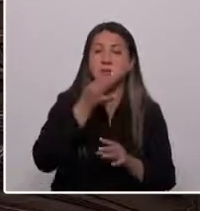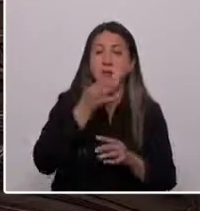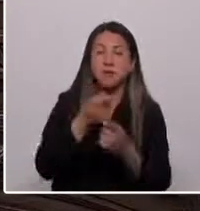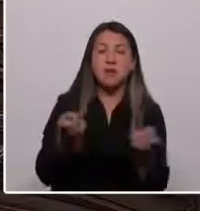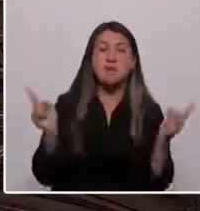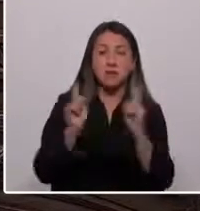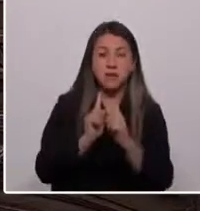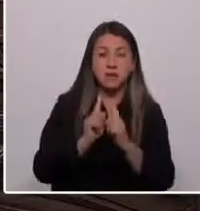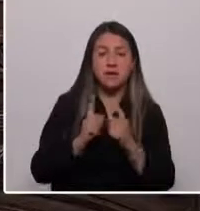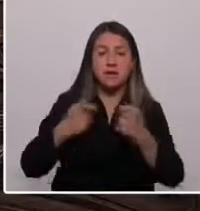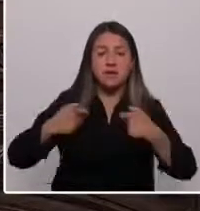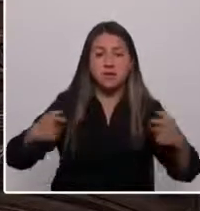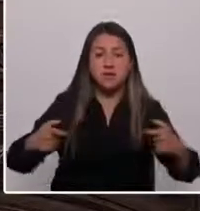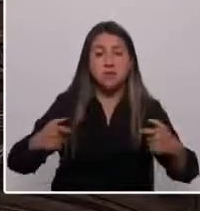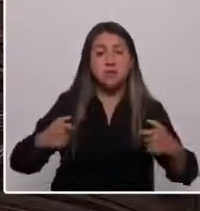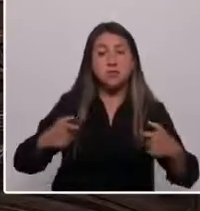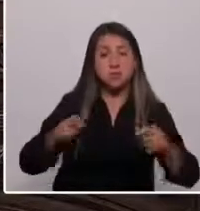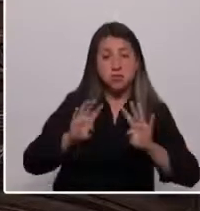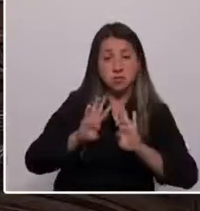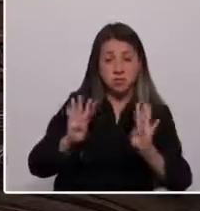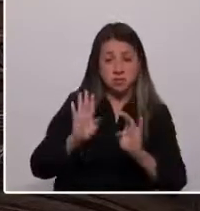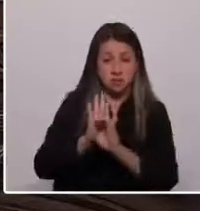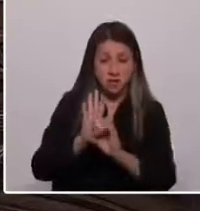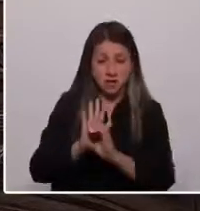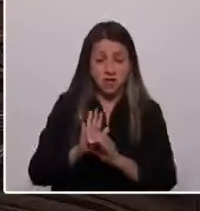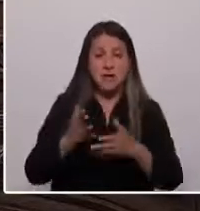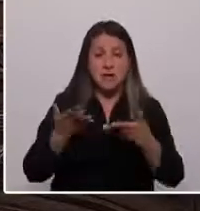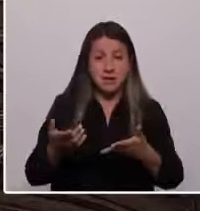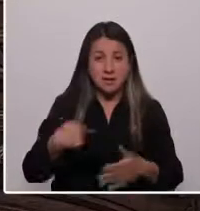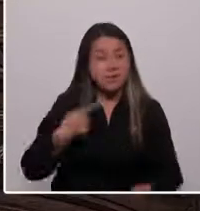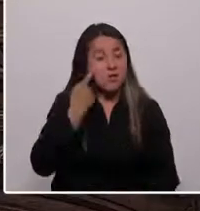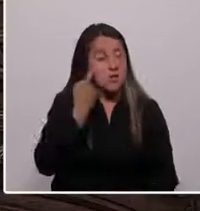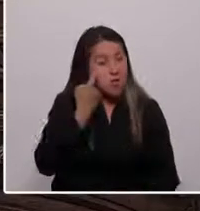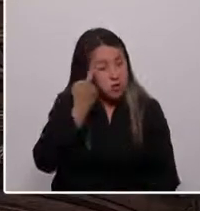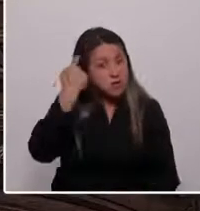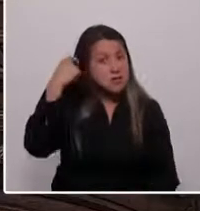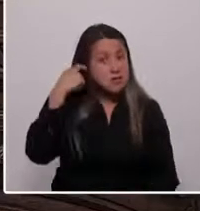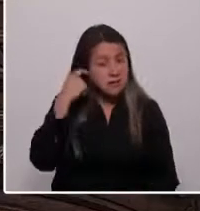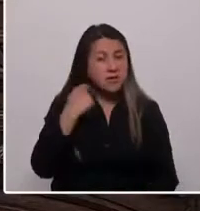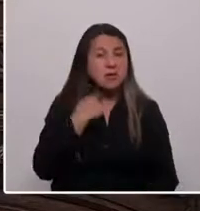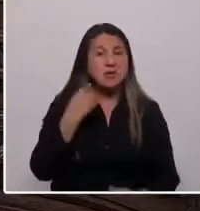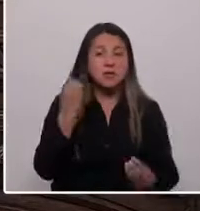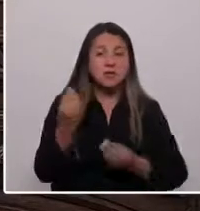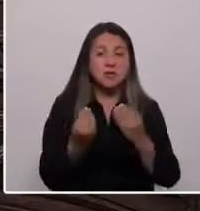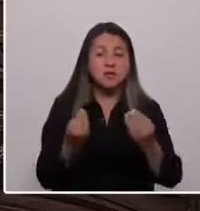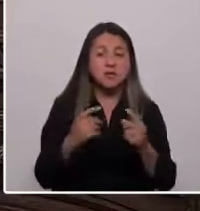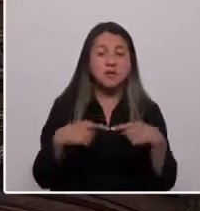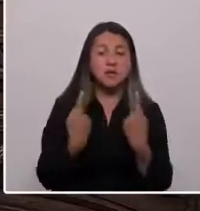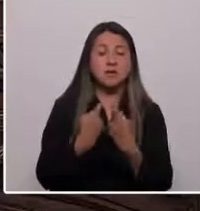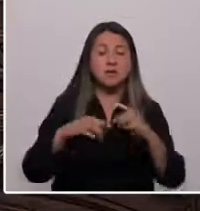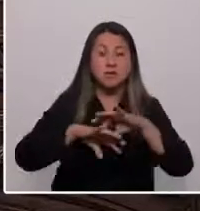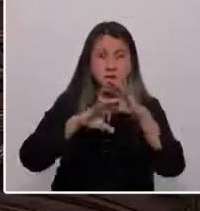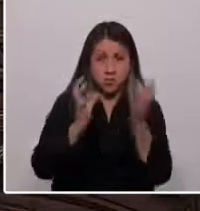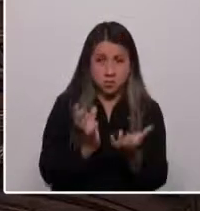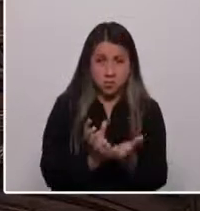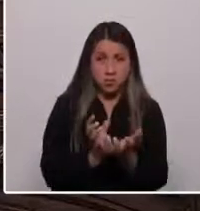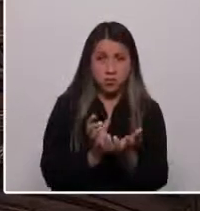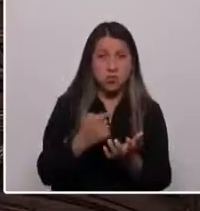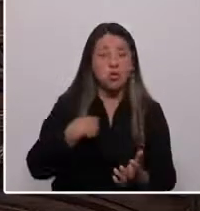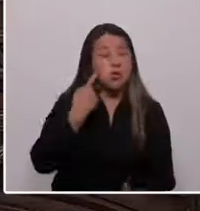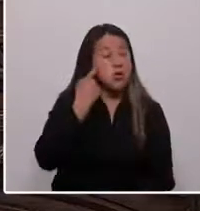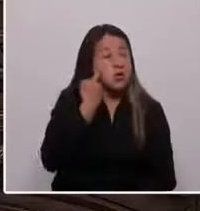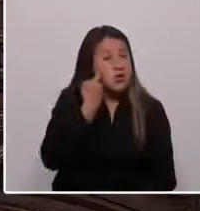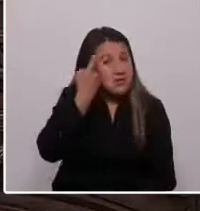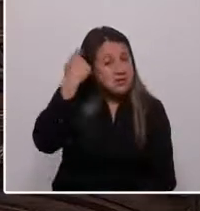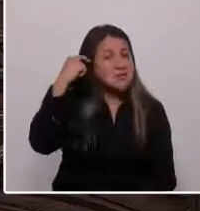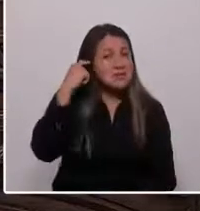convencionales constituyentes que estamos conscientes de lo que está sucediendo en nuestro planeta conscientes de lo que